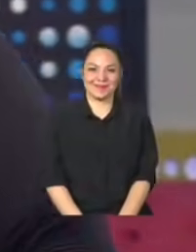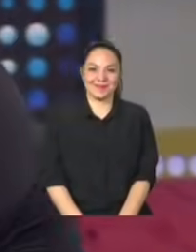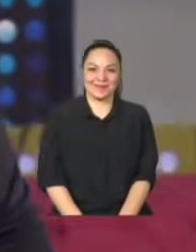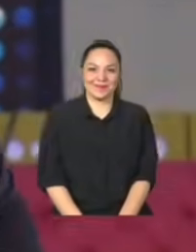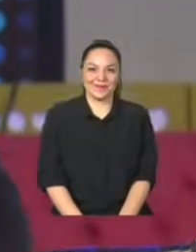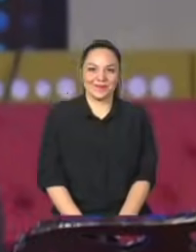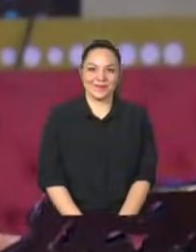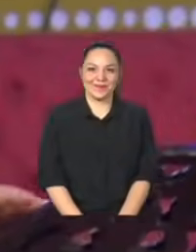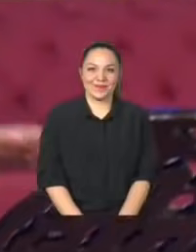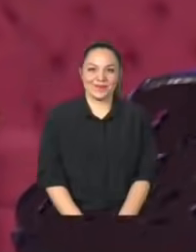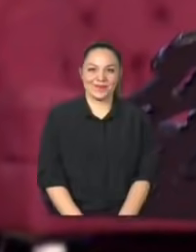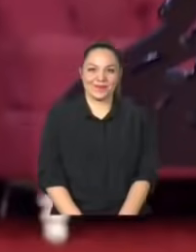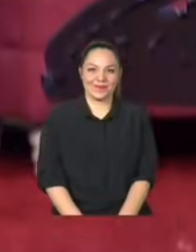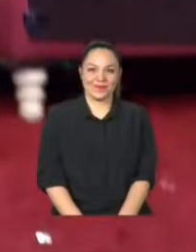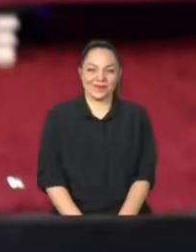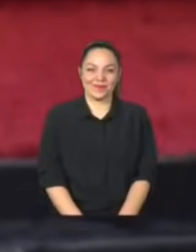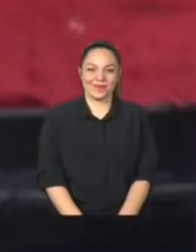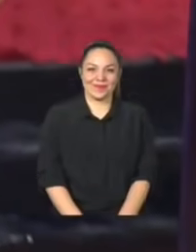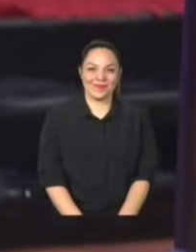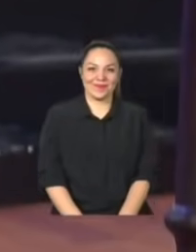Le voy a bailar mi canción.